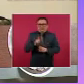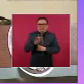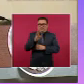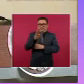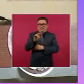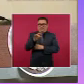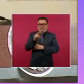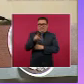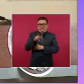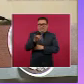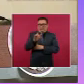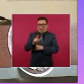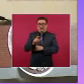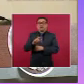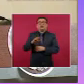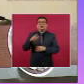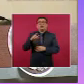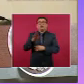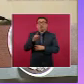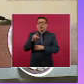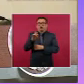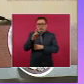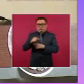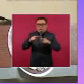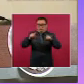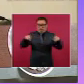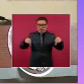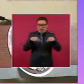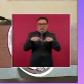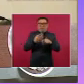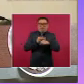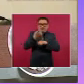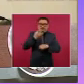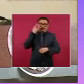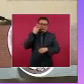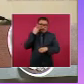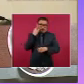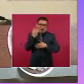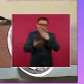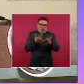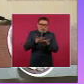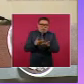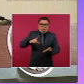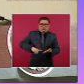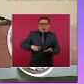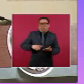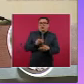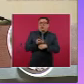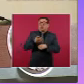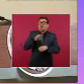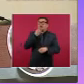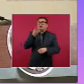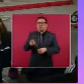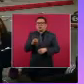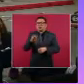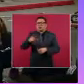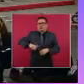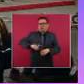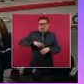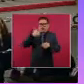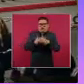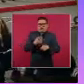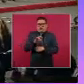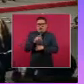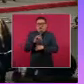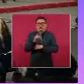y Balancuc son reservas estatales de Campeche. El planteamiento que se hizo al gobierno del estado y que la gobernadora